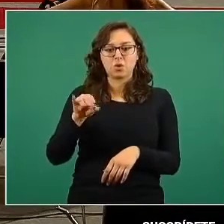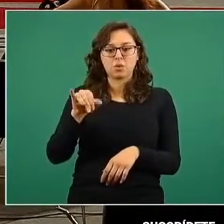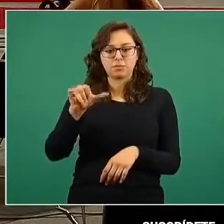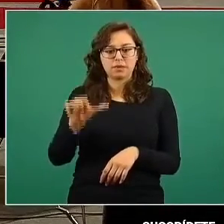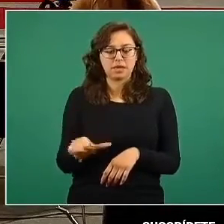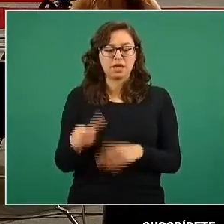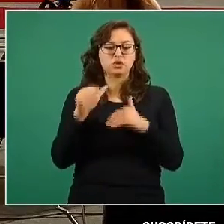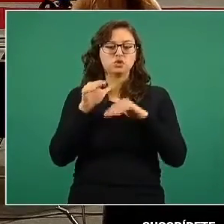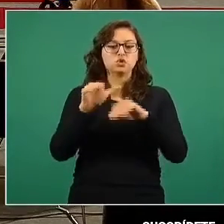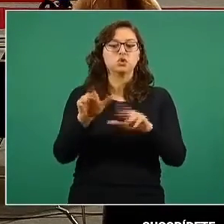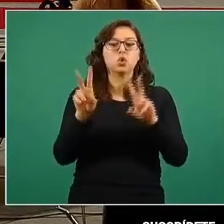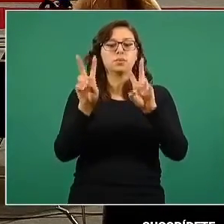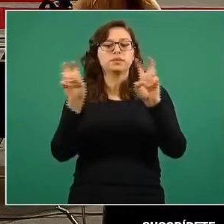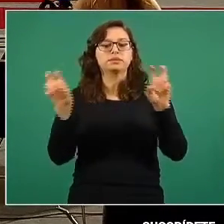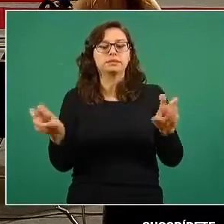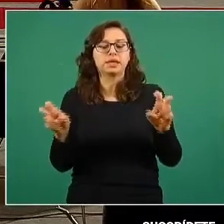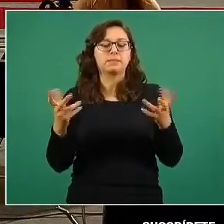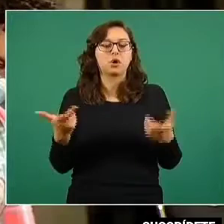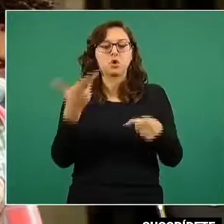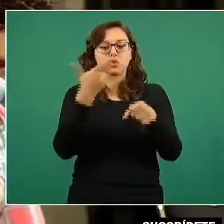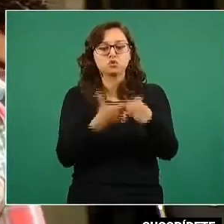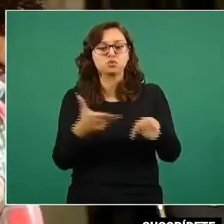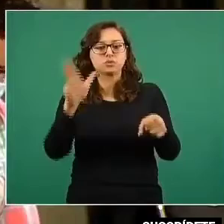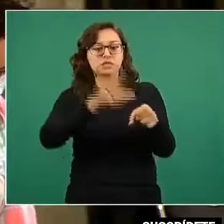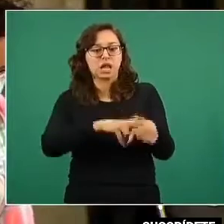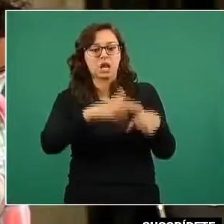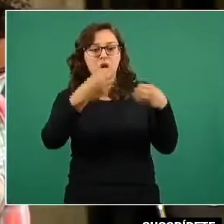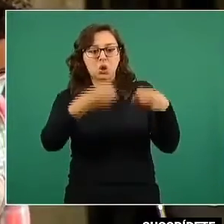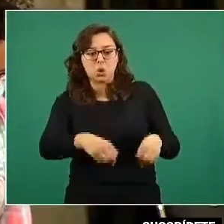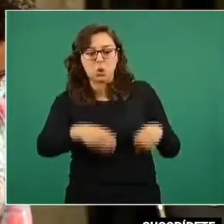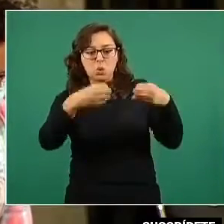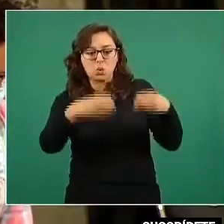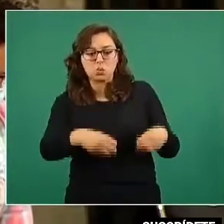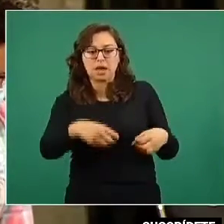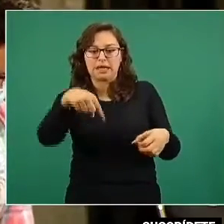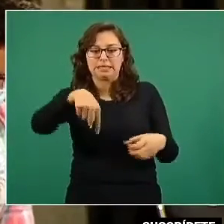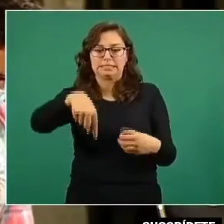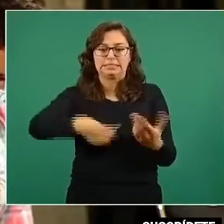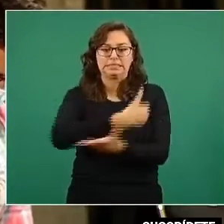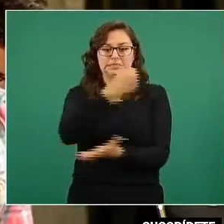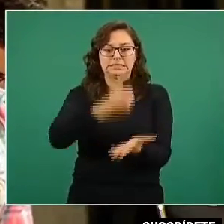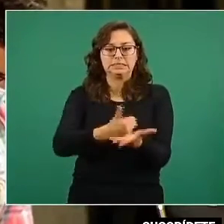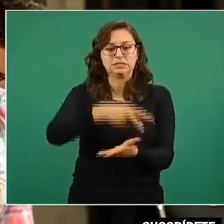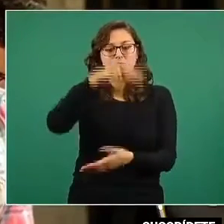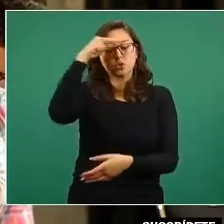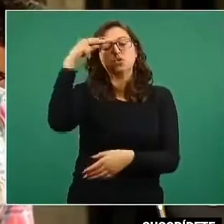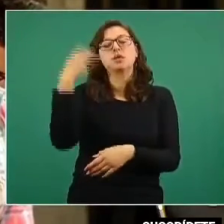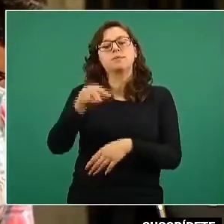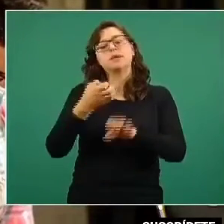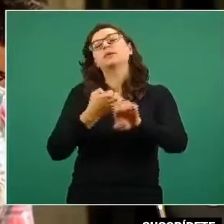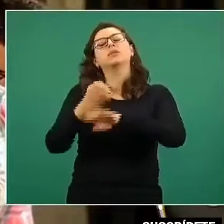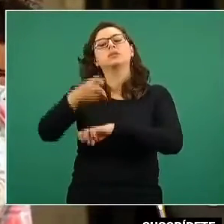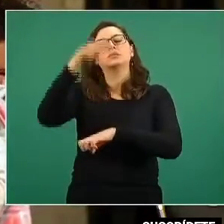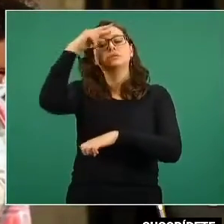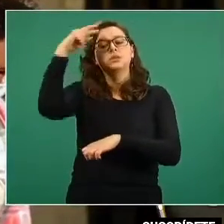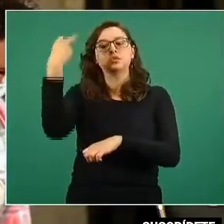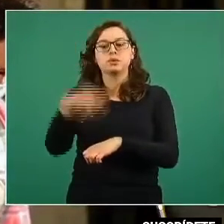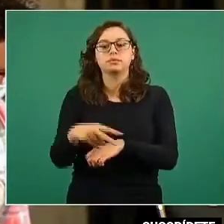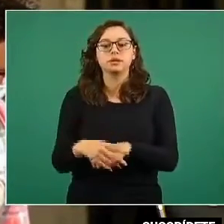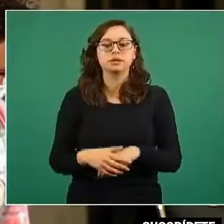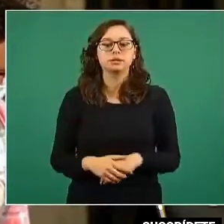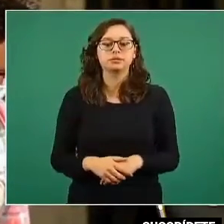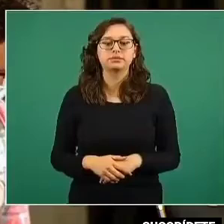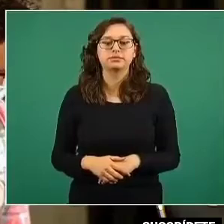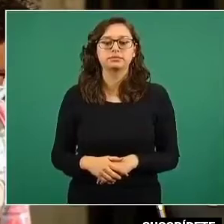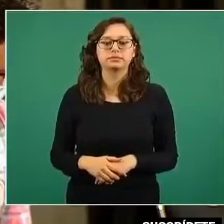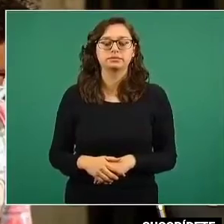de la ocupación hospitalaria de lo que es la Ciudad de México y el Estado de México. Y esto tiene que